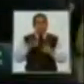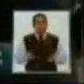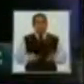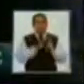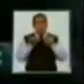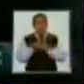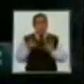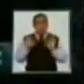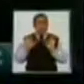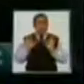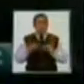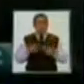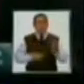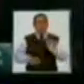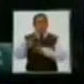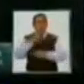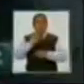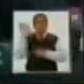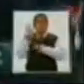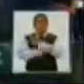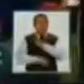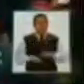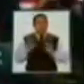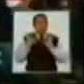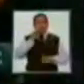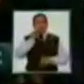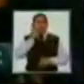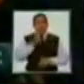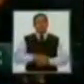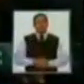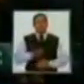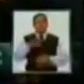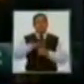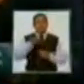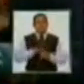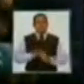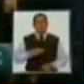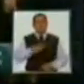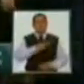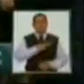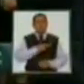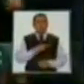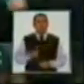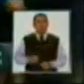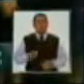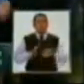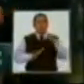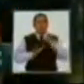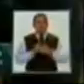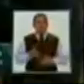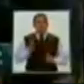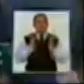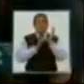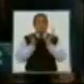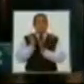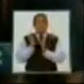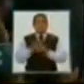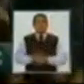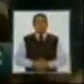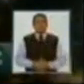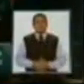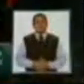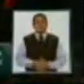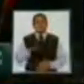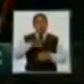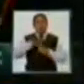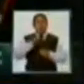dialogante el que apueste por la concertación. Al menos en Cajamarca sí lo han sentido. Hay desconfianza. Creen que no va a significar